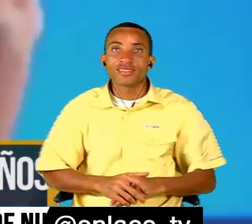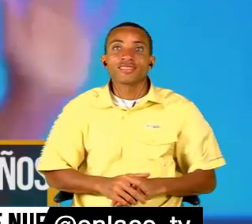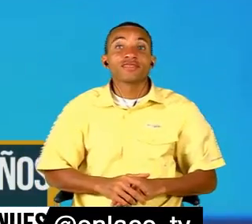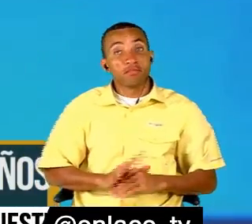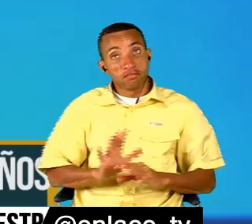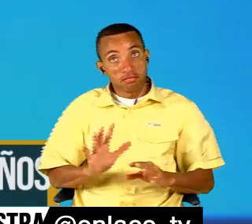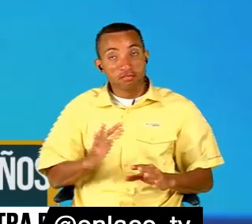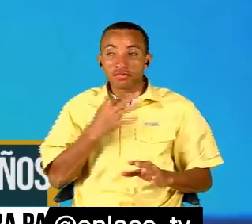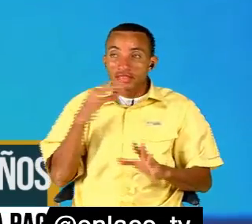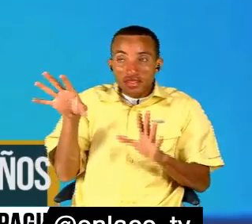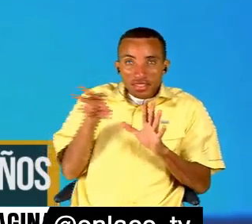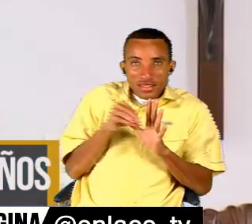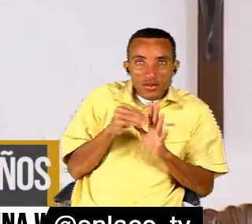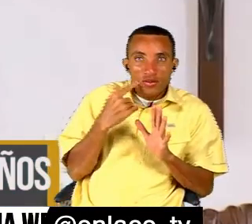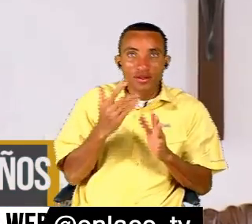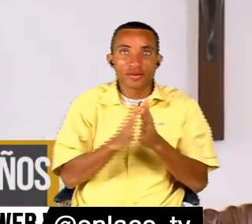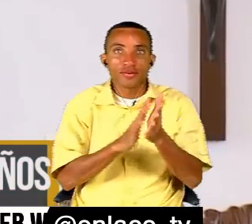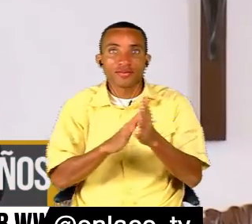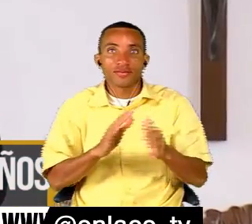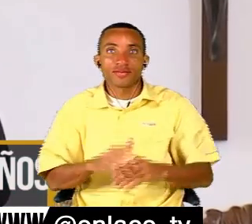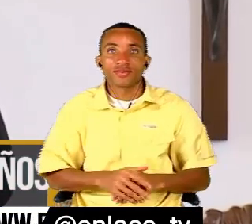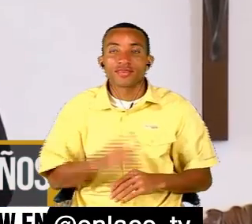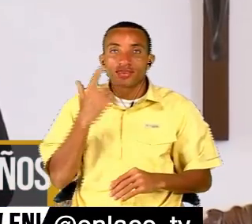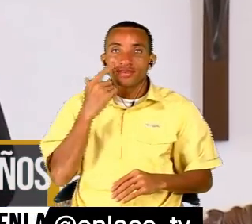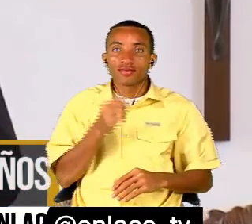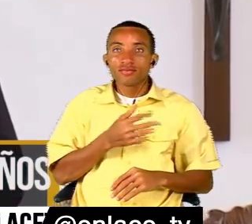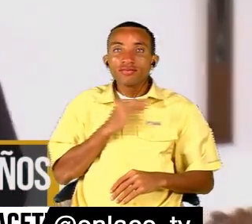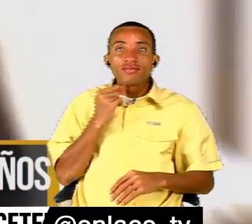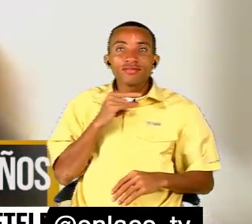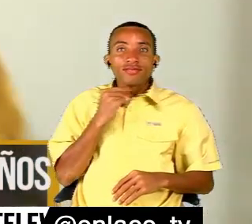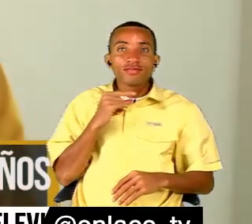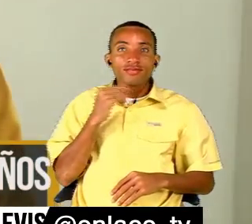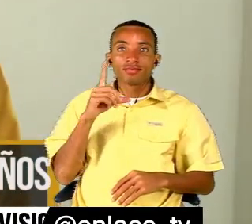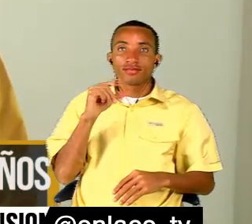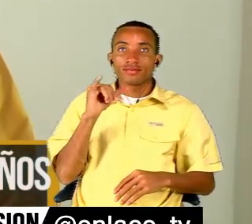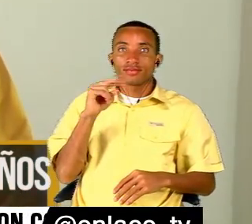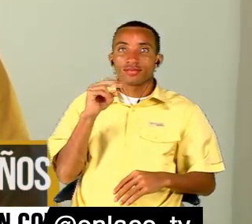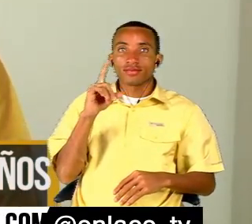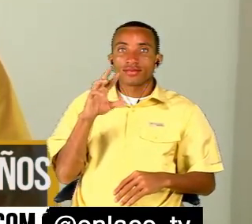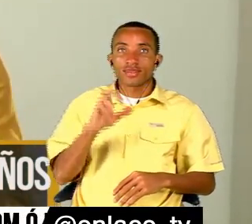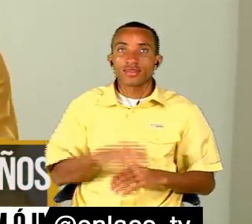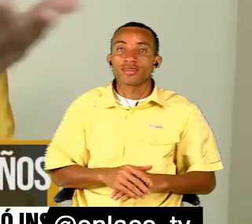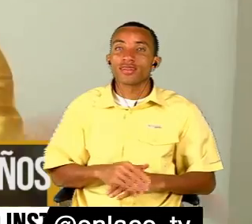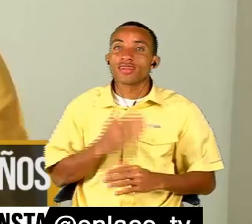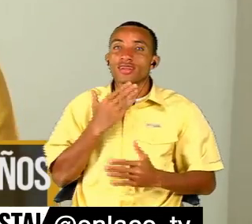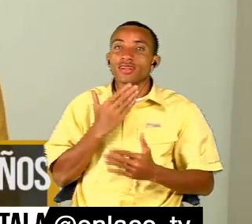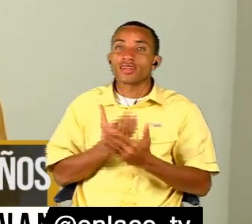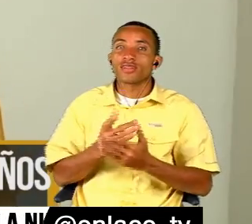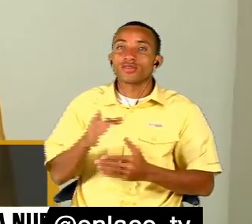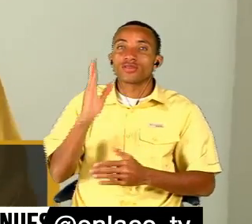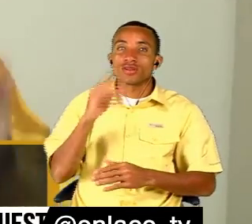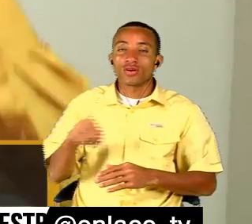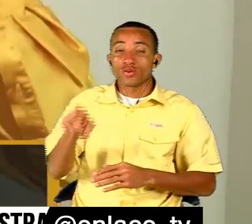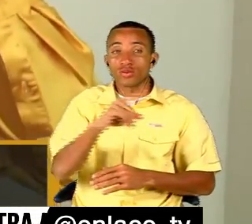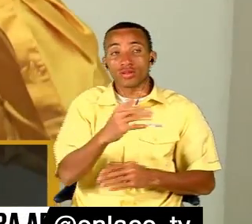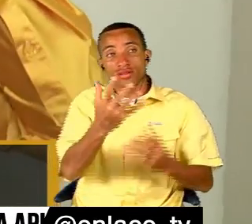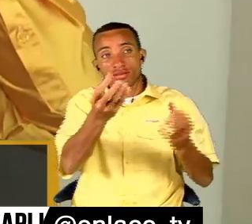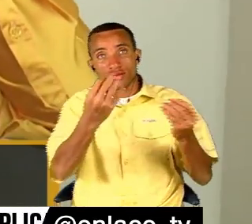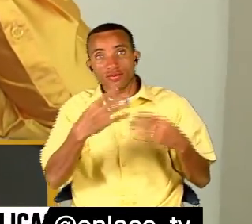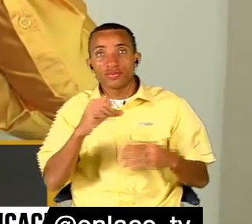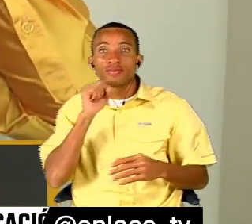esta ocasión, para Enlace Noticias, el artista imitó al padre Linero. Agradecido de verdad con ustedes que me trajeron. De verdad,